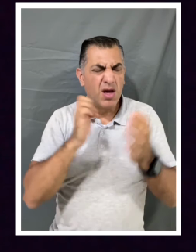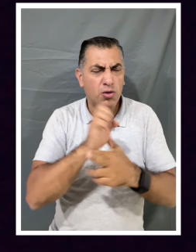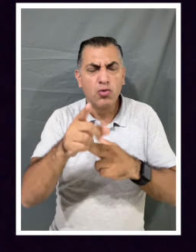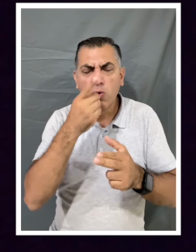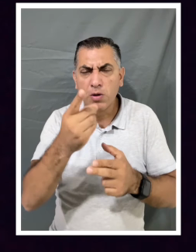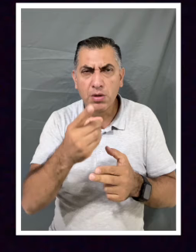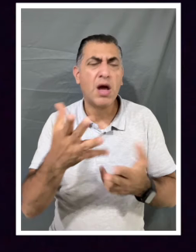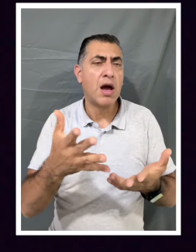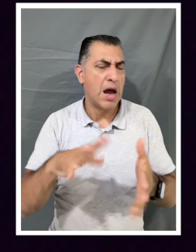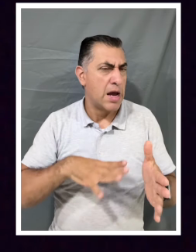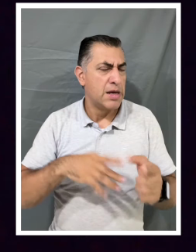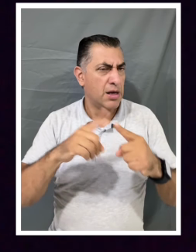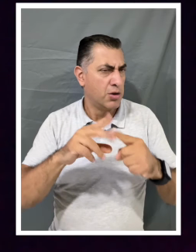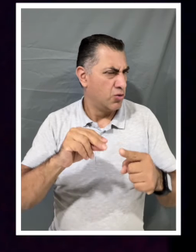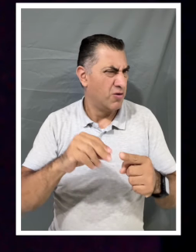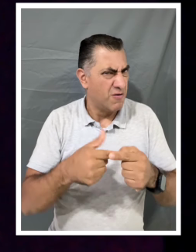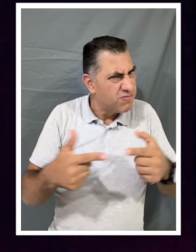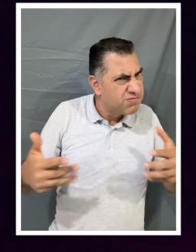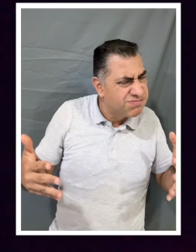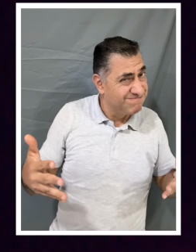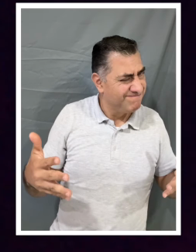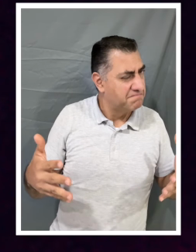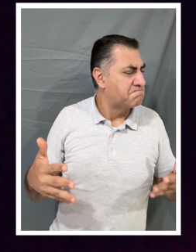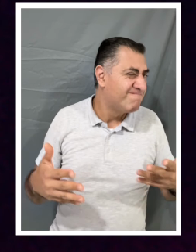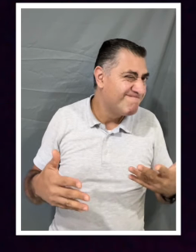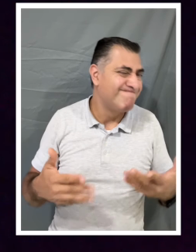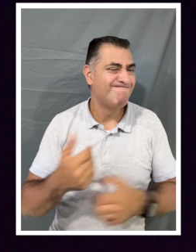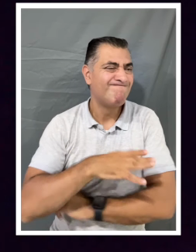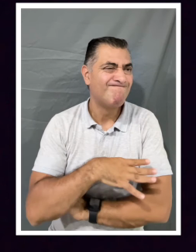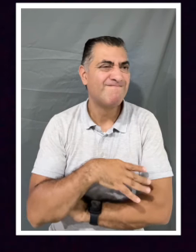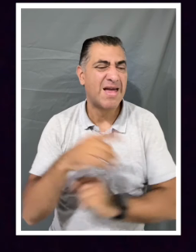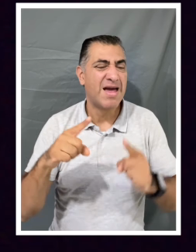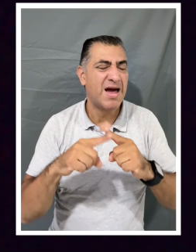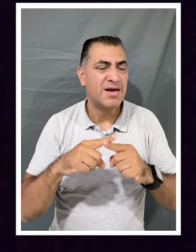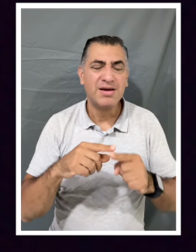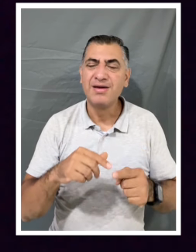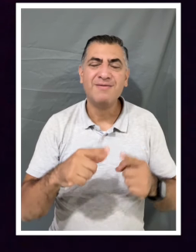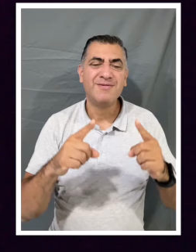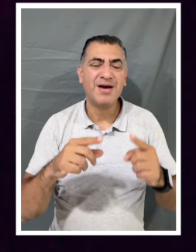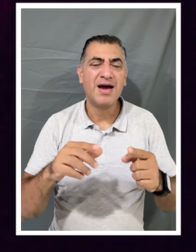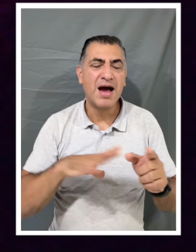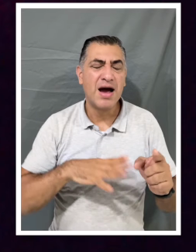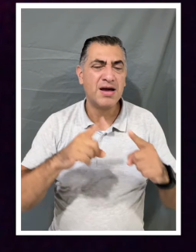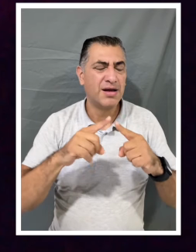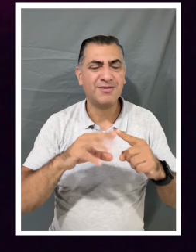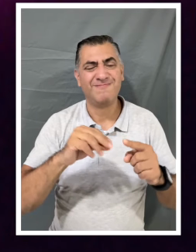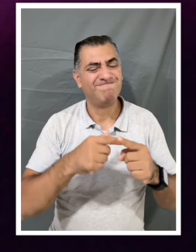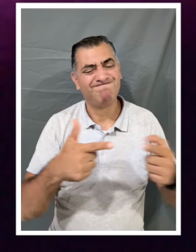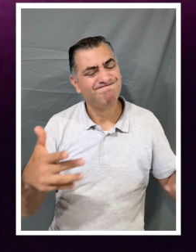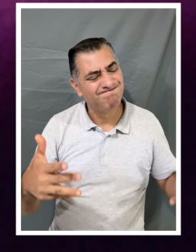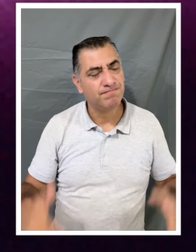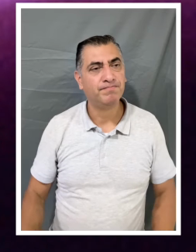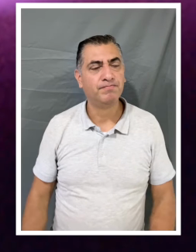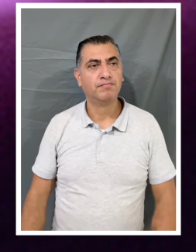Iglesias que no son grandiosas y me encantaría responderte que no O sea que todas las iglesias son grandiosas yo te no quiero que